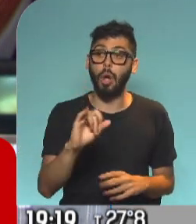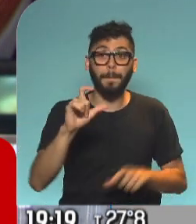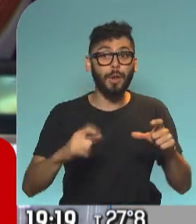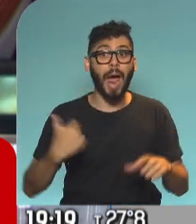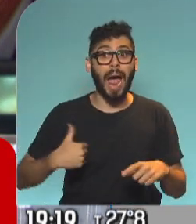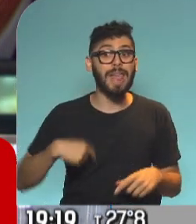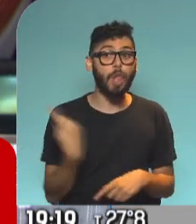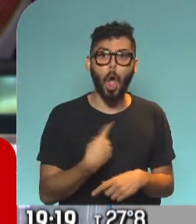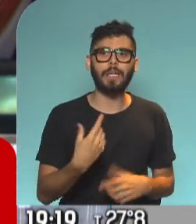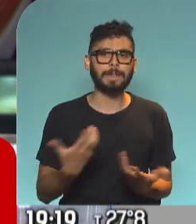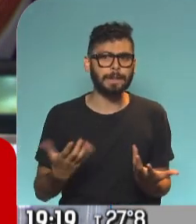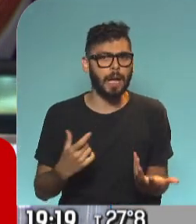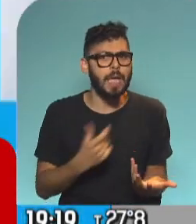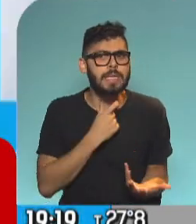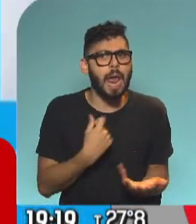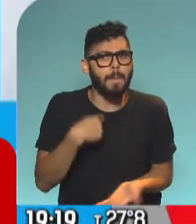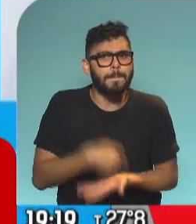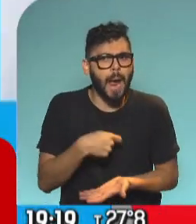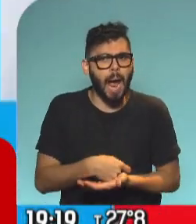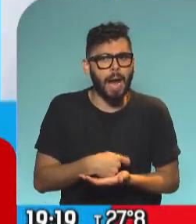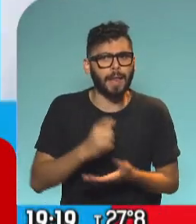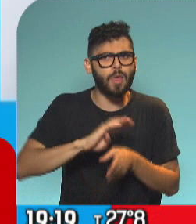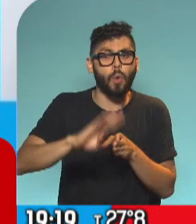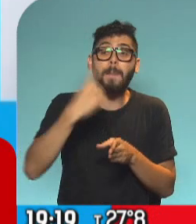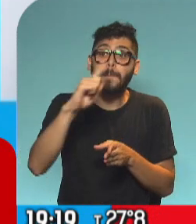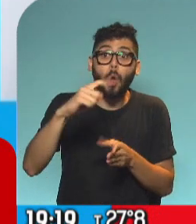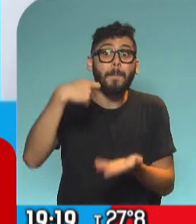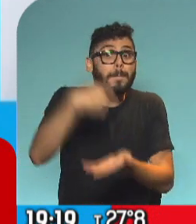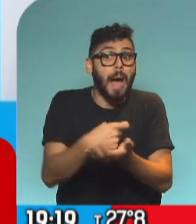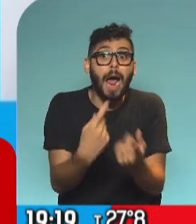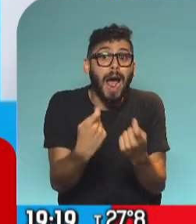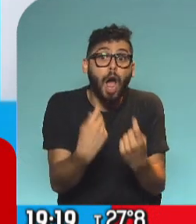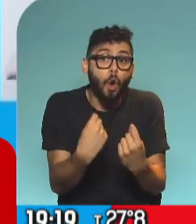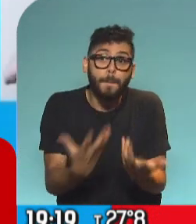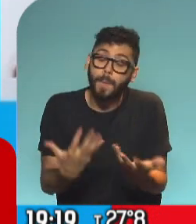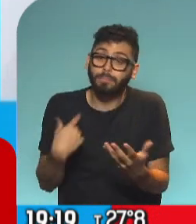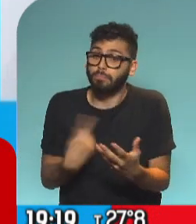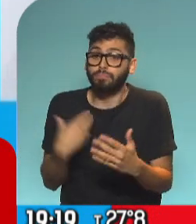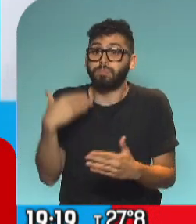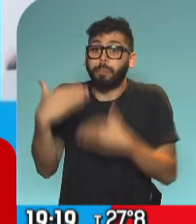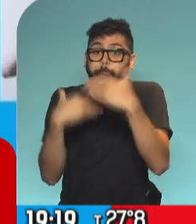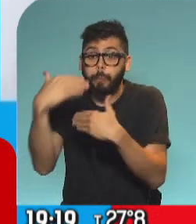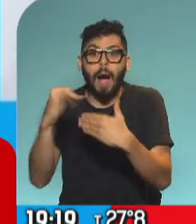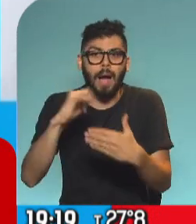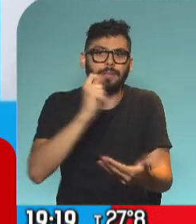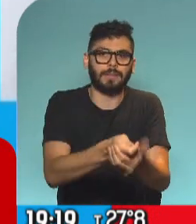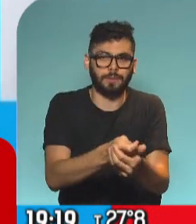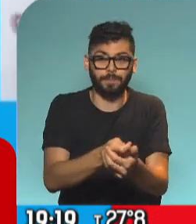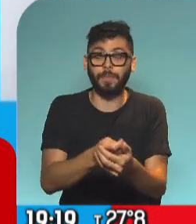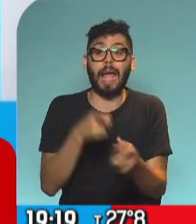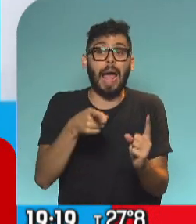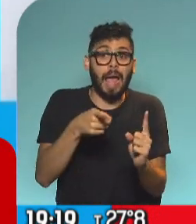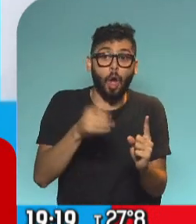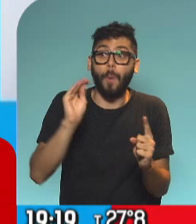pagar la deuda, pero para pagar necesitamos crecer. Este antecedente, sumado a los efectos de la pandemia,